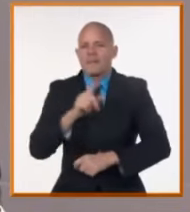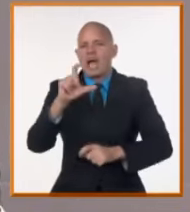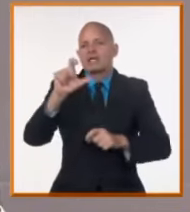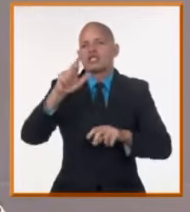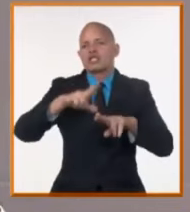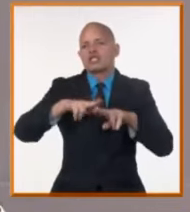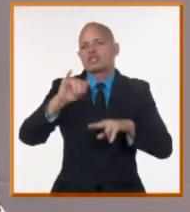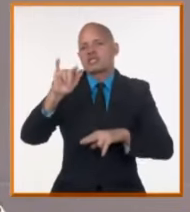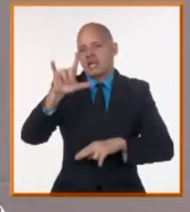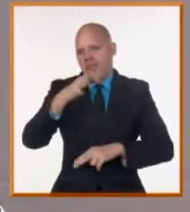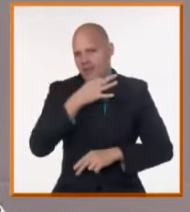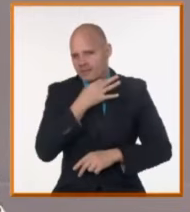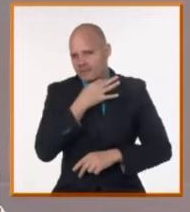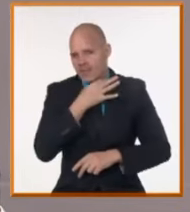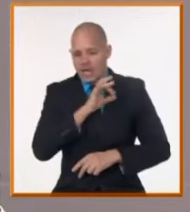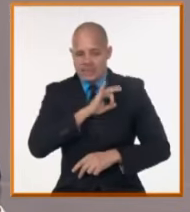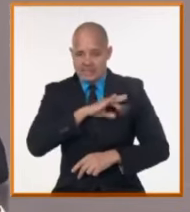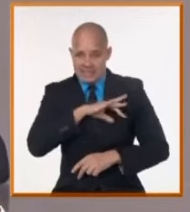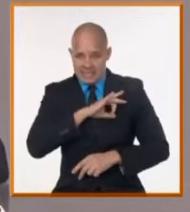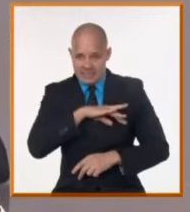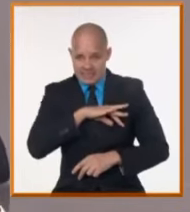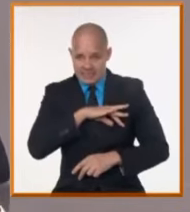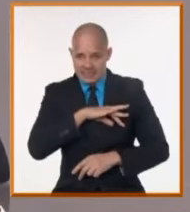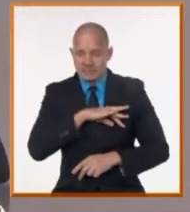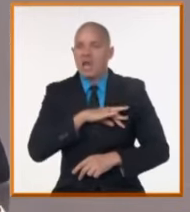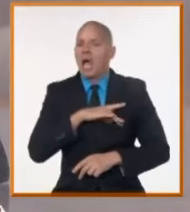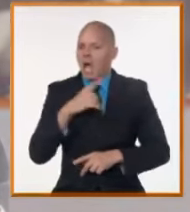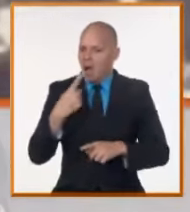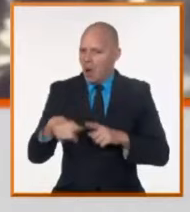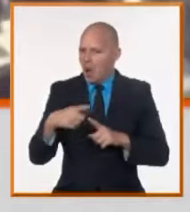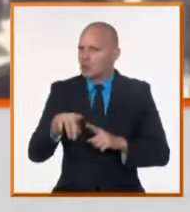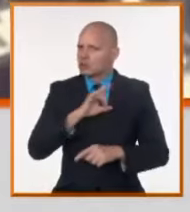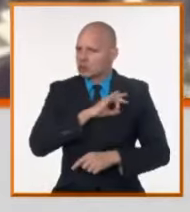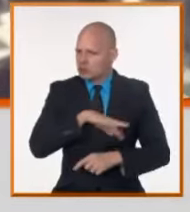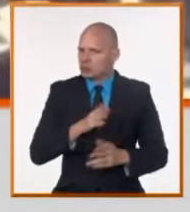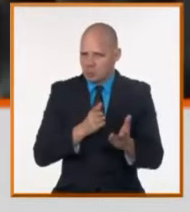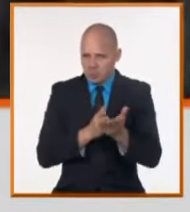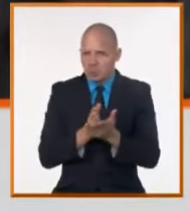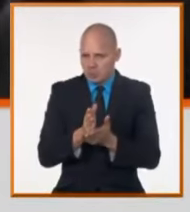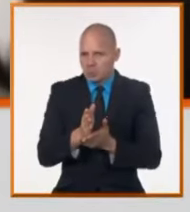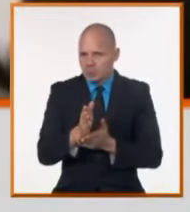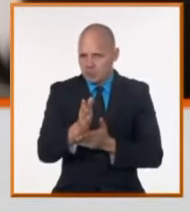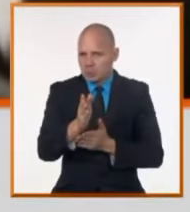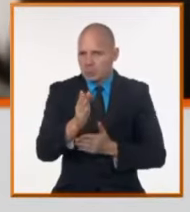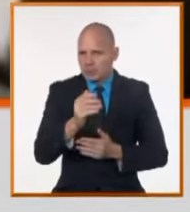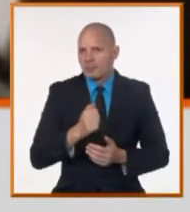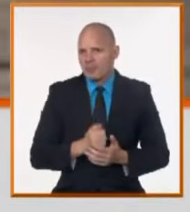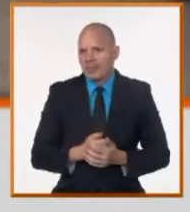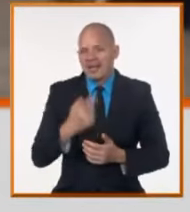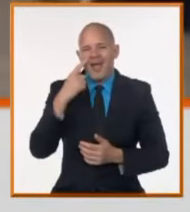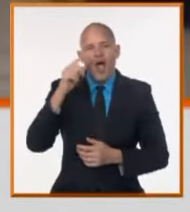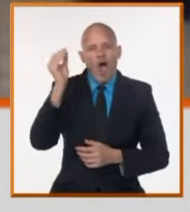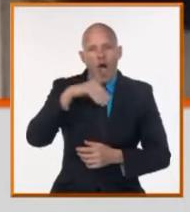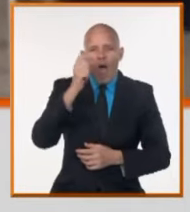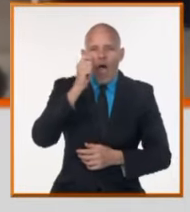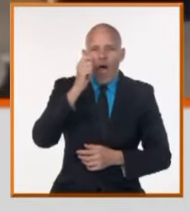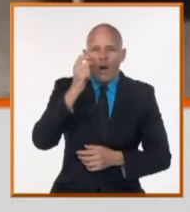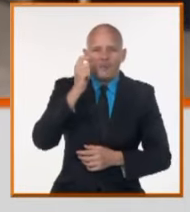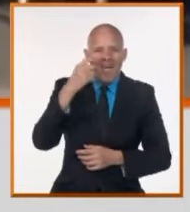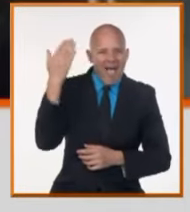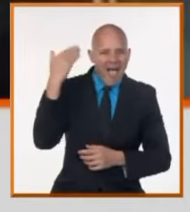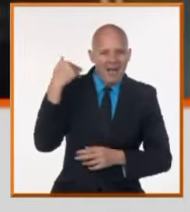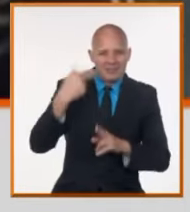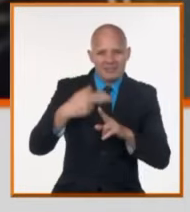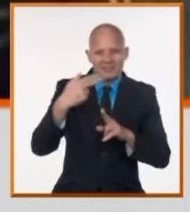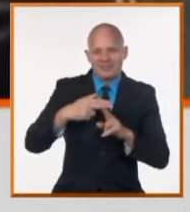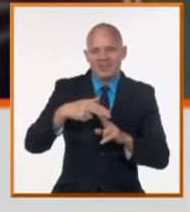importantes, probablemente la Revolución Sandinista, que fue enfrentada con saña en medio de una operación militar intensa con